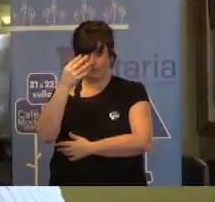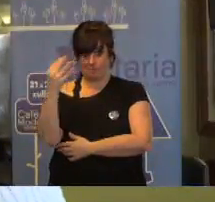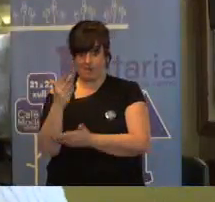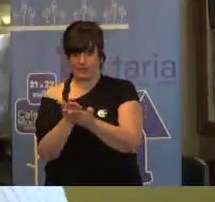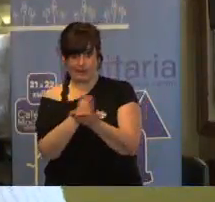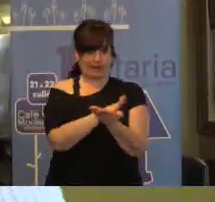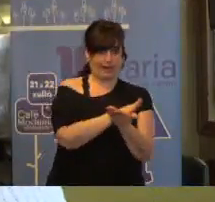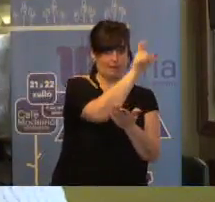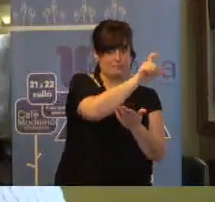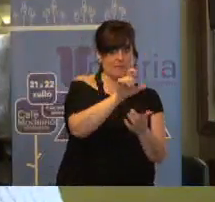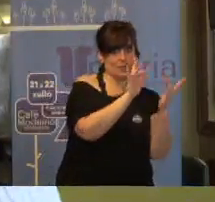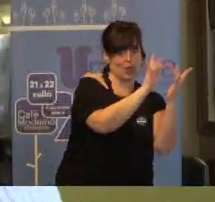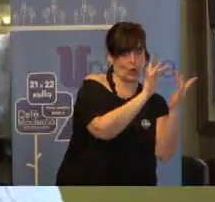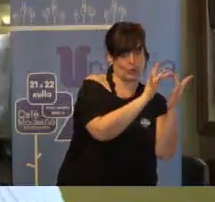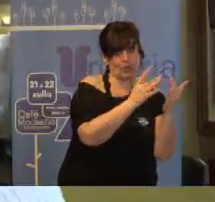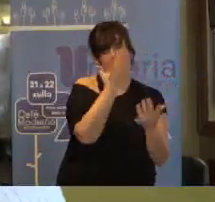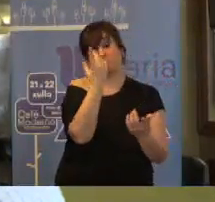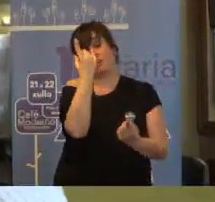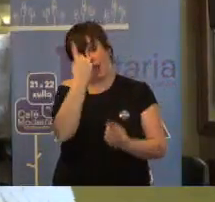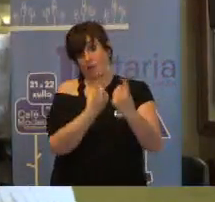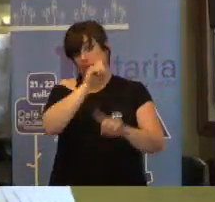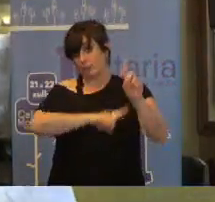os problemas moitas veces de diversa índole,